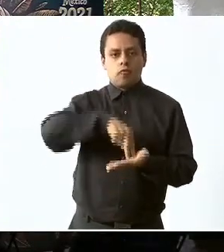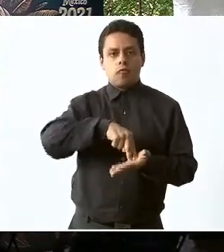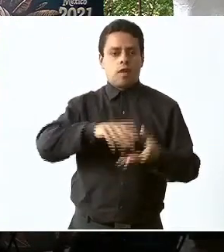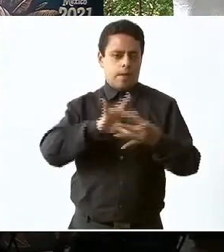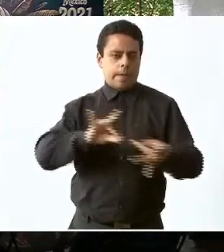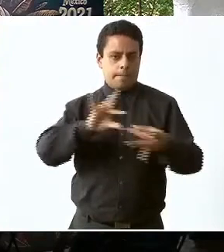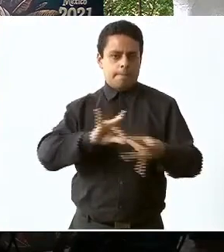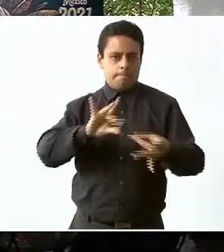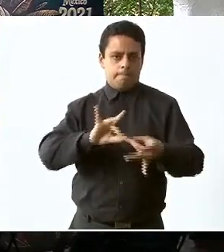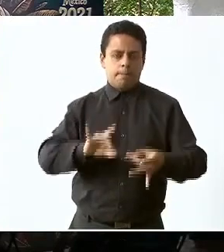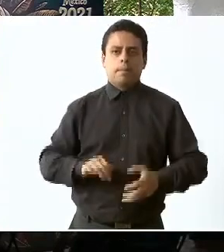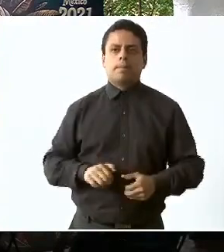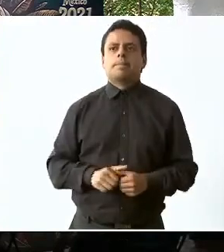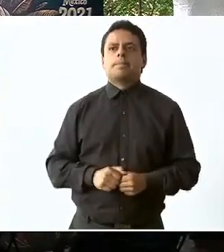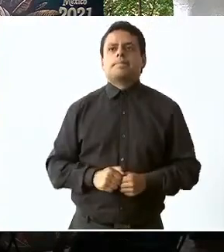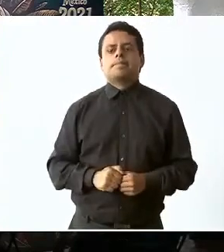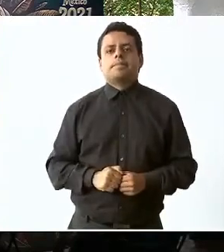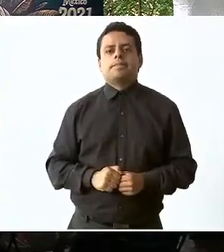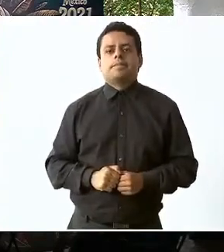palabra.